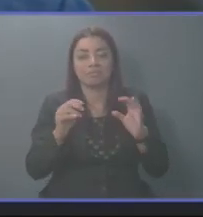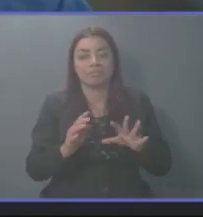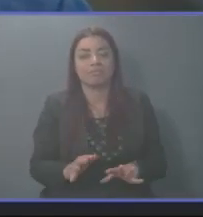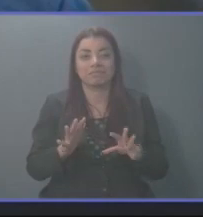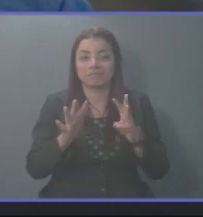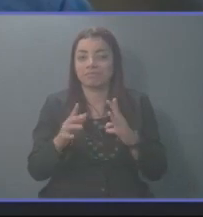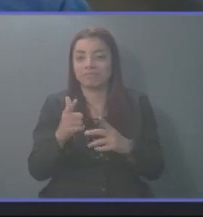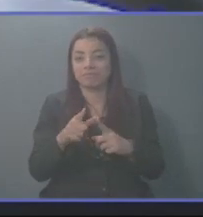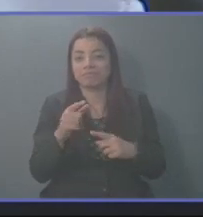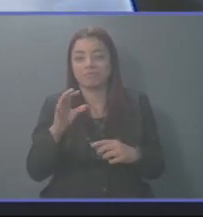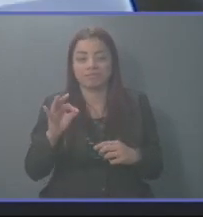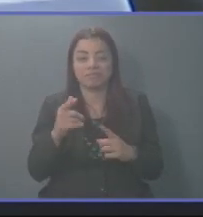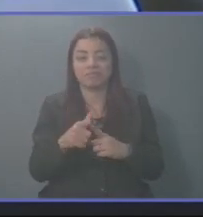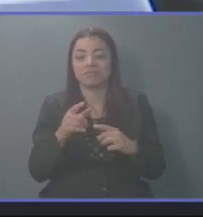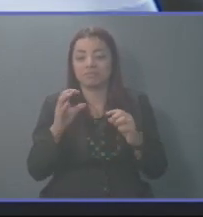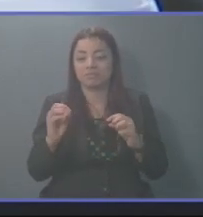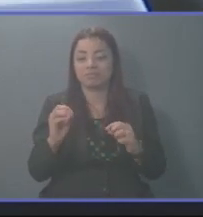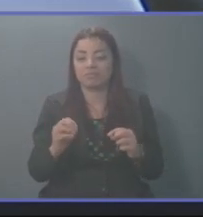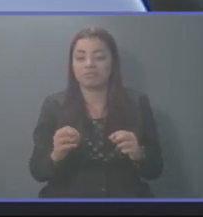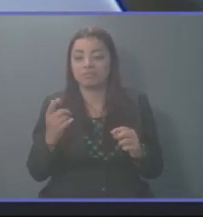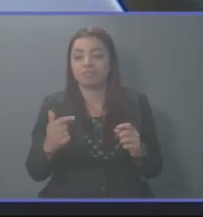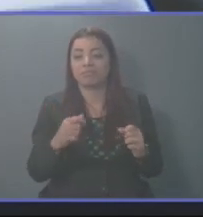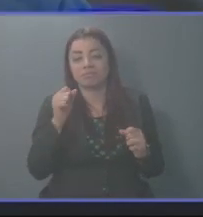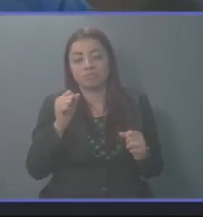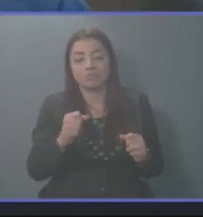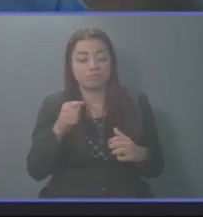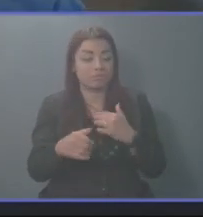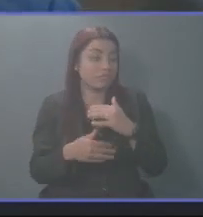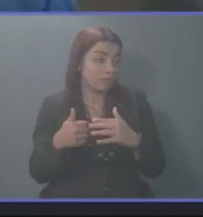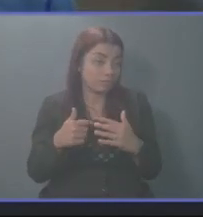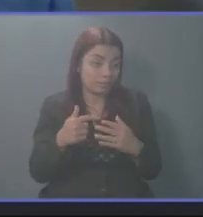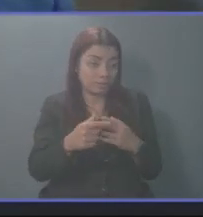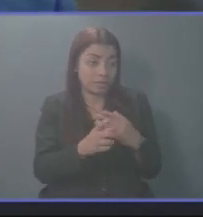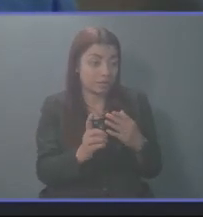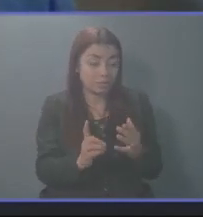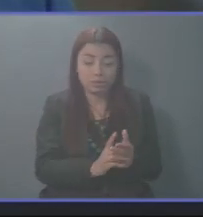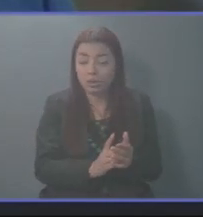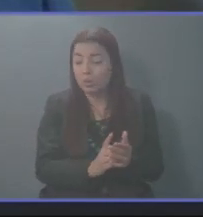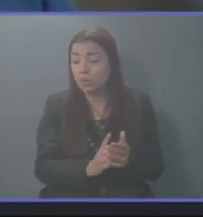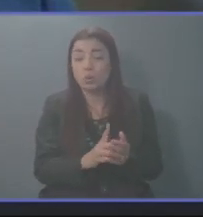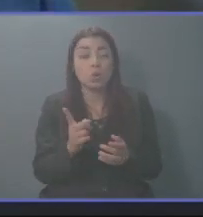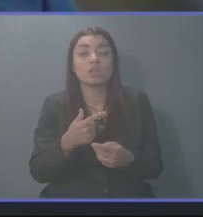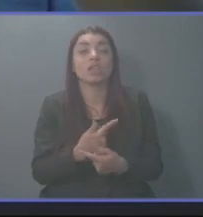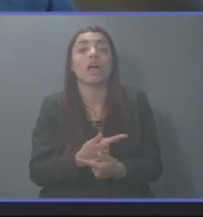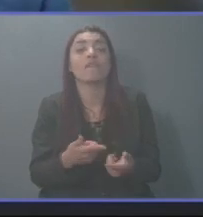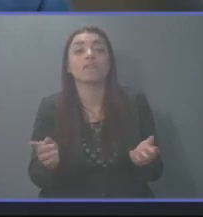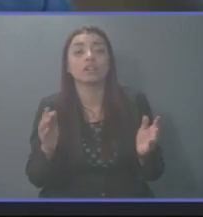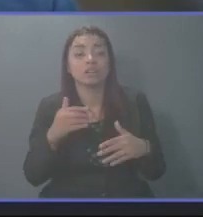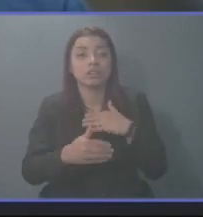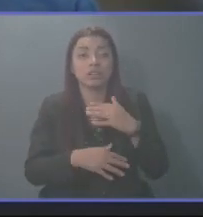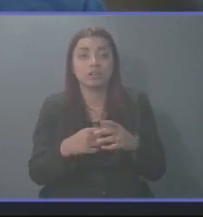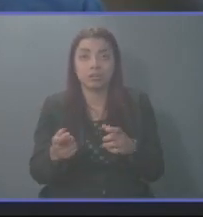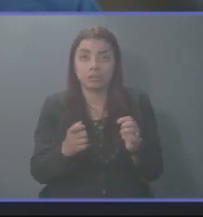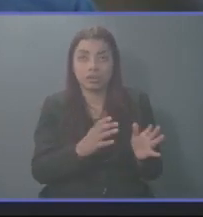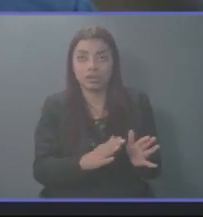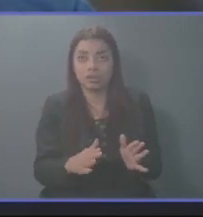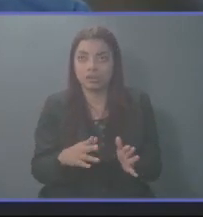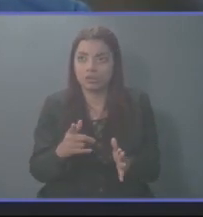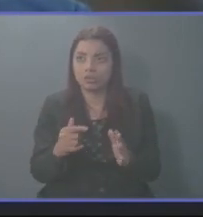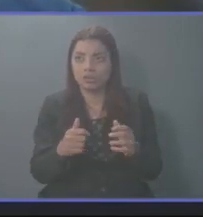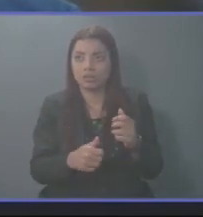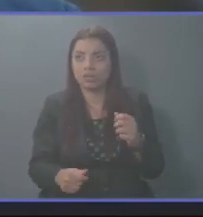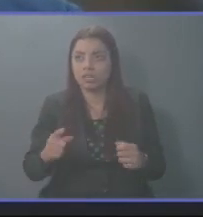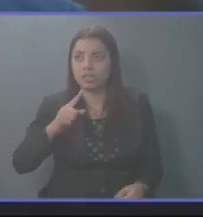literales F y O, se considera que con esta atribución el legislador no está habilitando para regular aspectos del